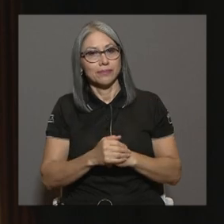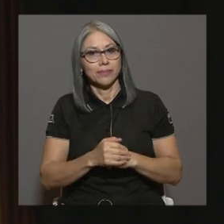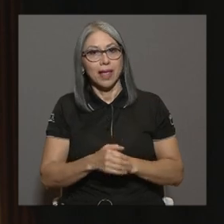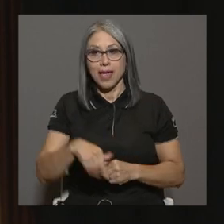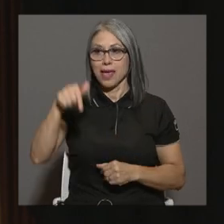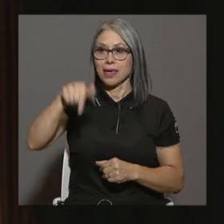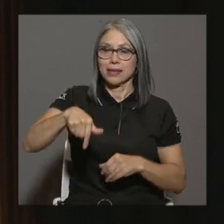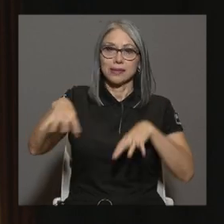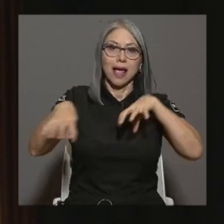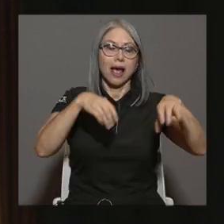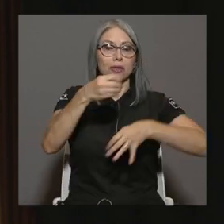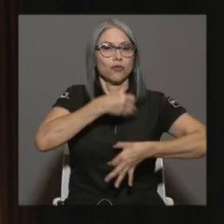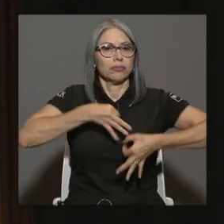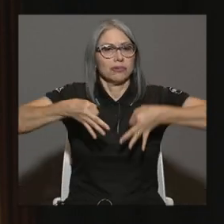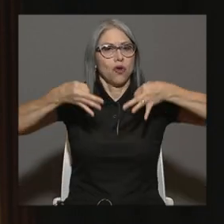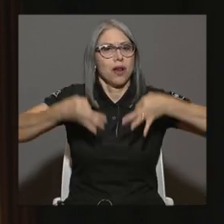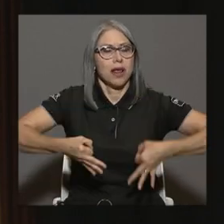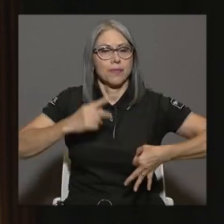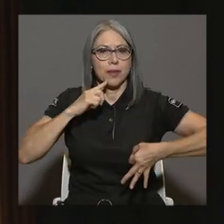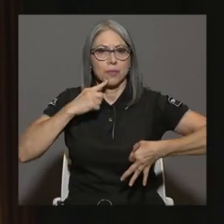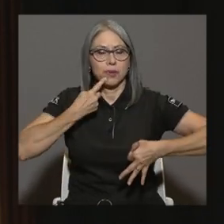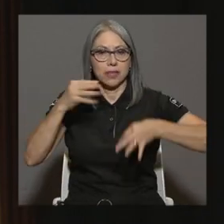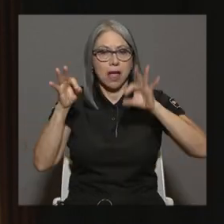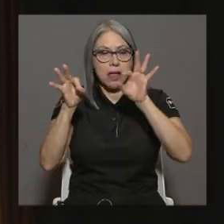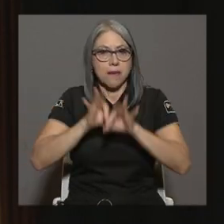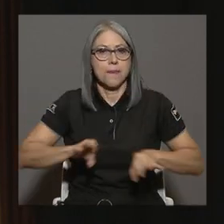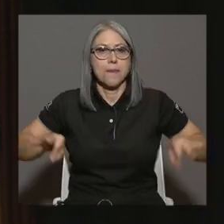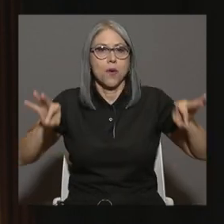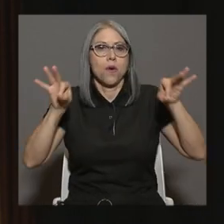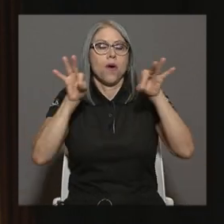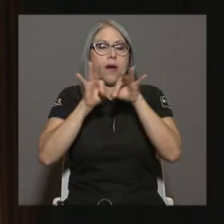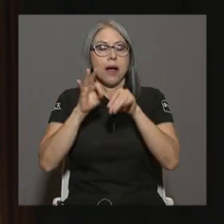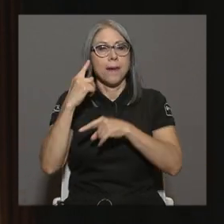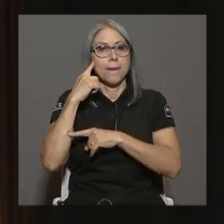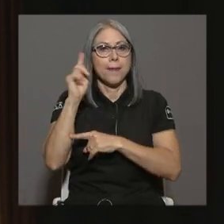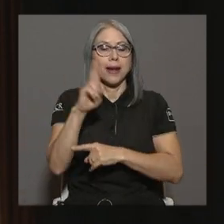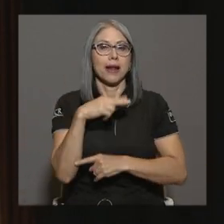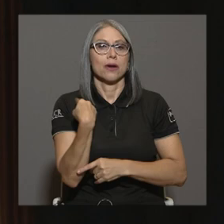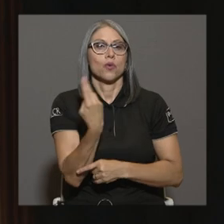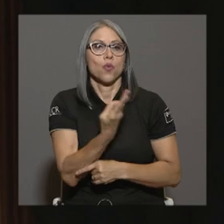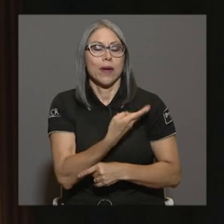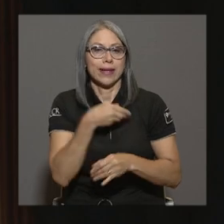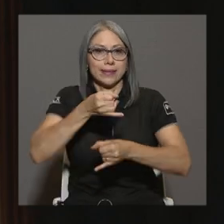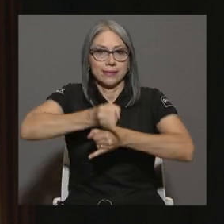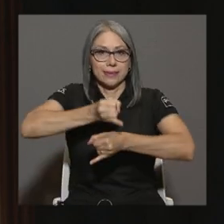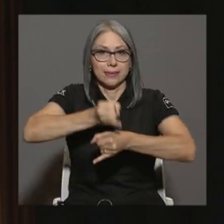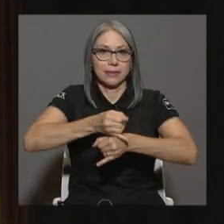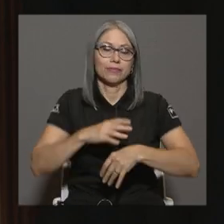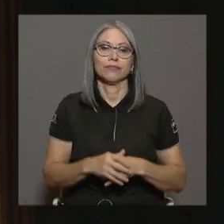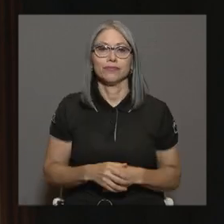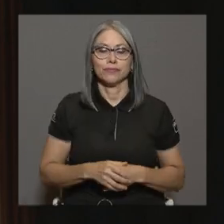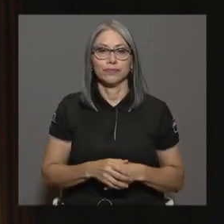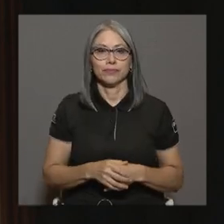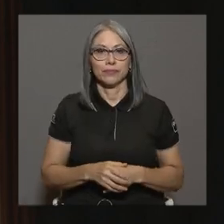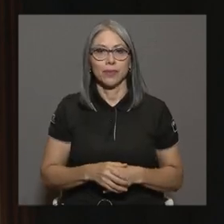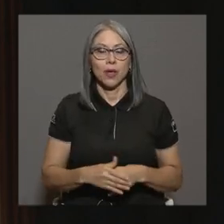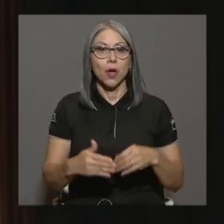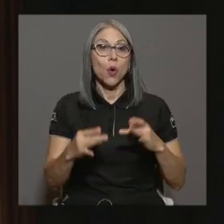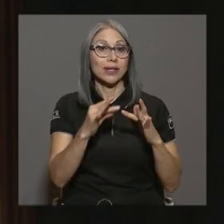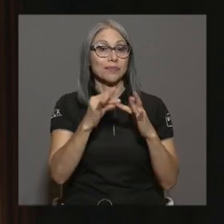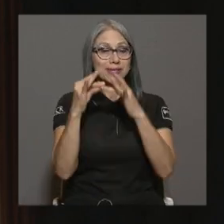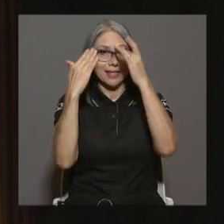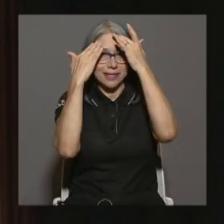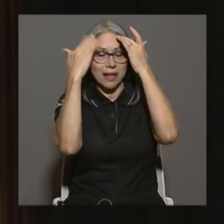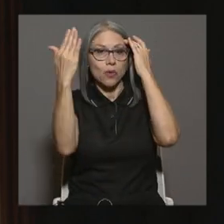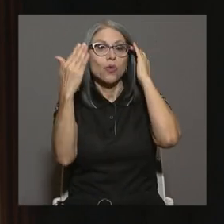en este acto solemne tan importante para nuestra institución. Un saludo muy